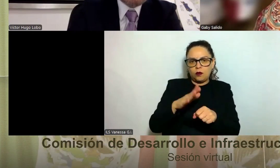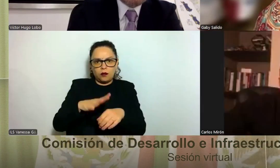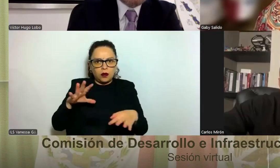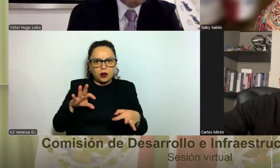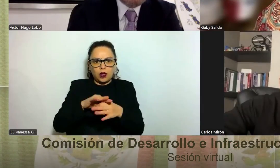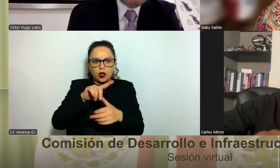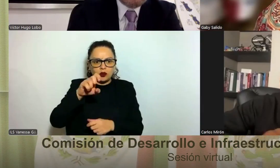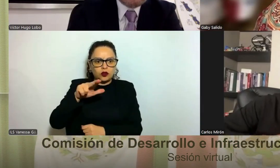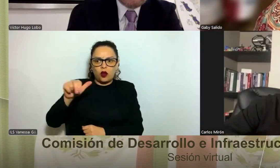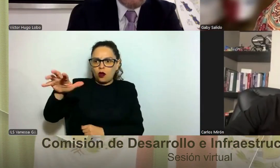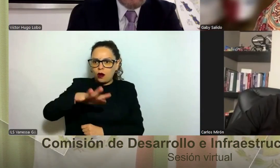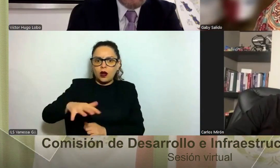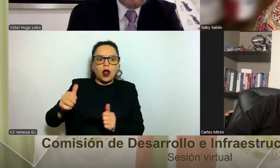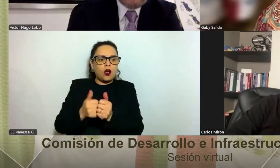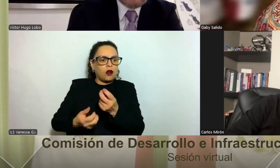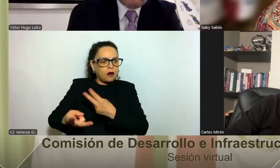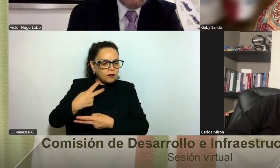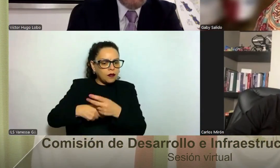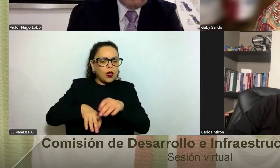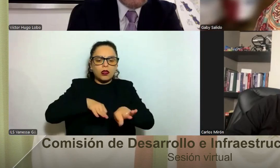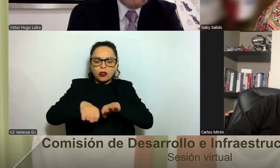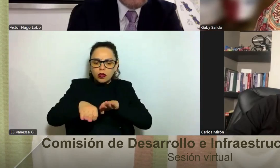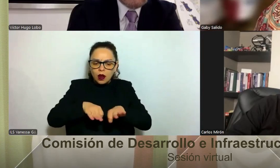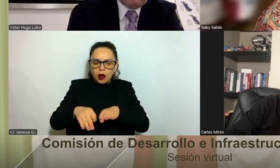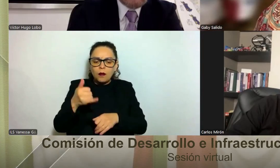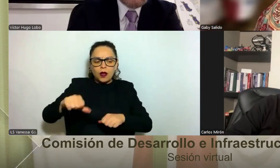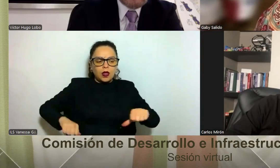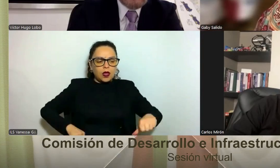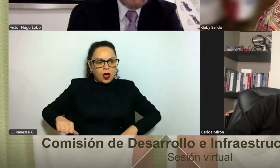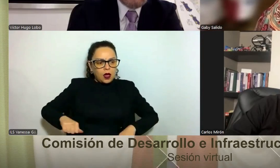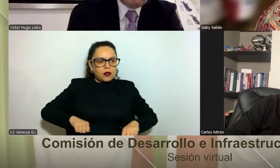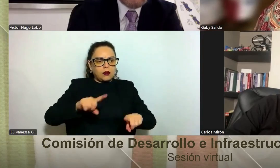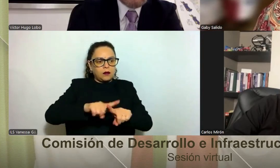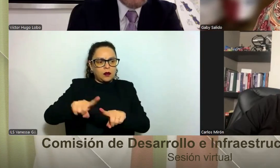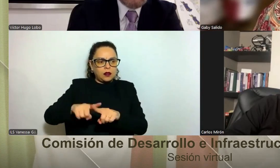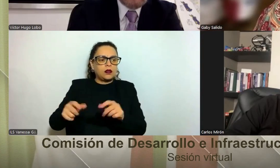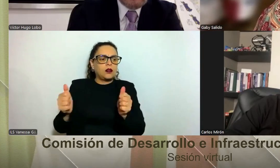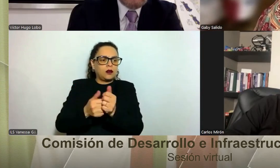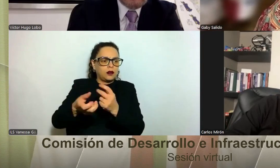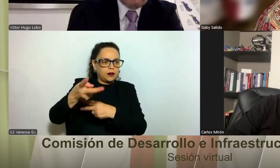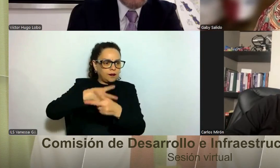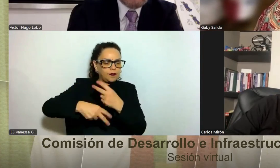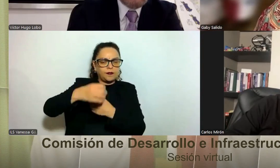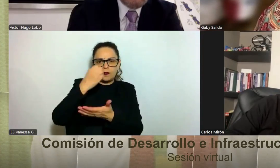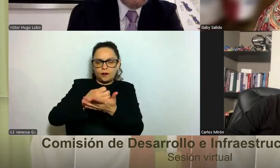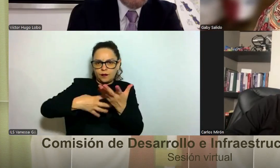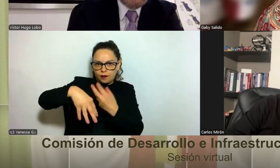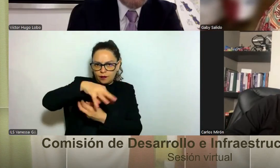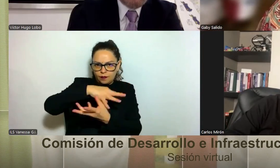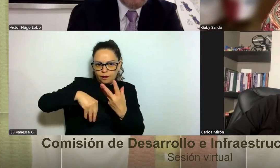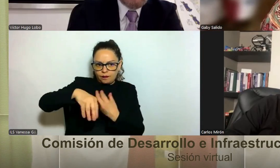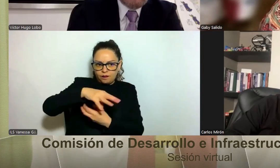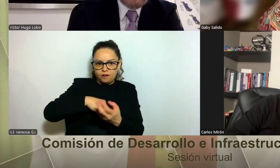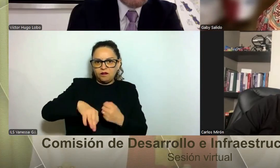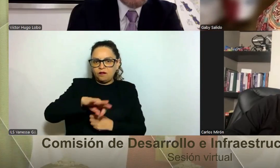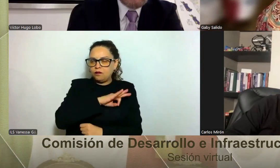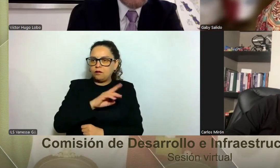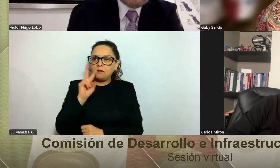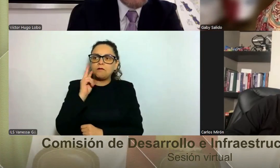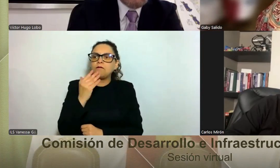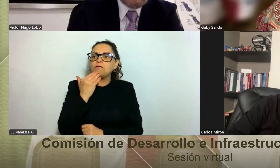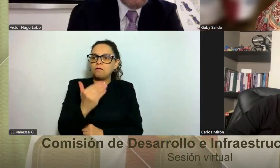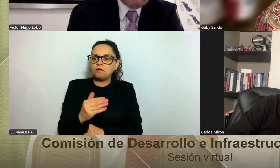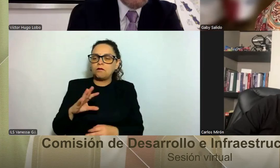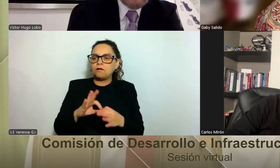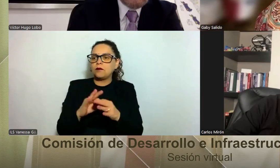empleos y sobre todo desarrollando actividades económicas, siendo estos elementos que constituyen la imagen objetivo del Programa Delegacional